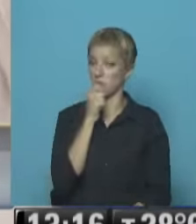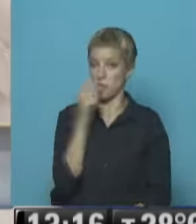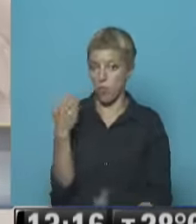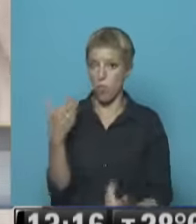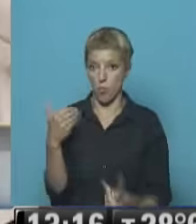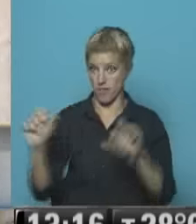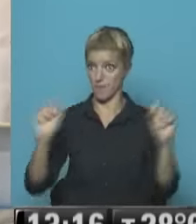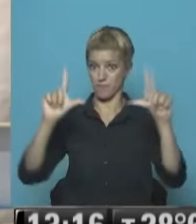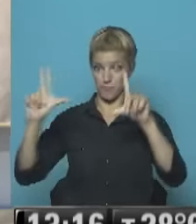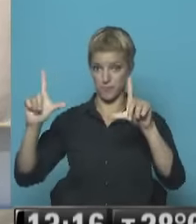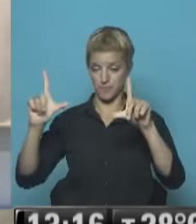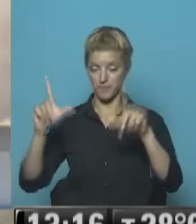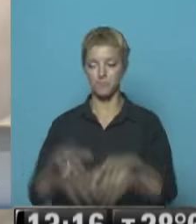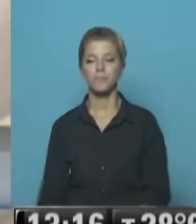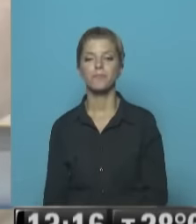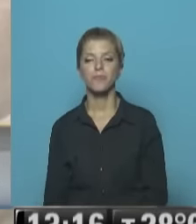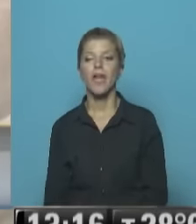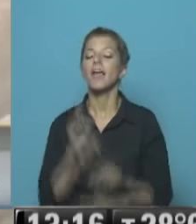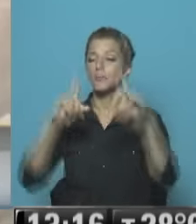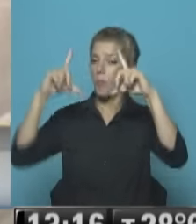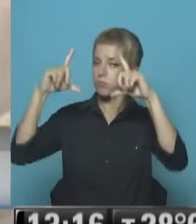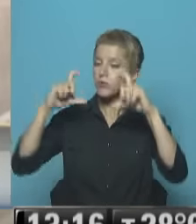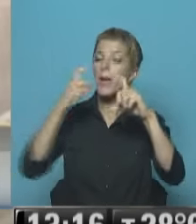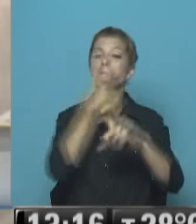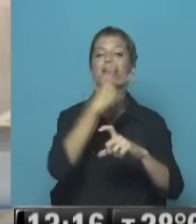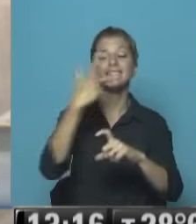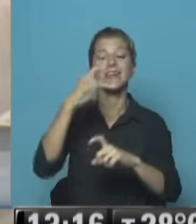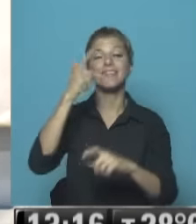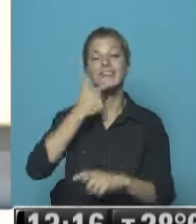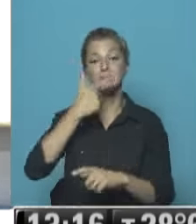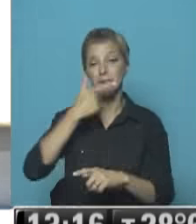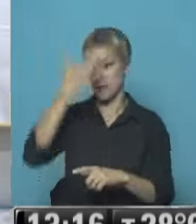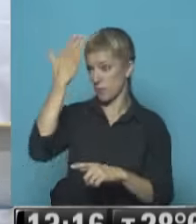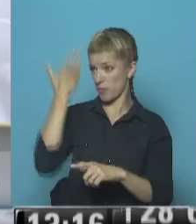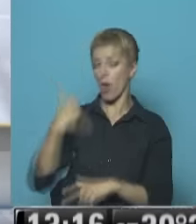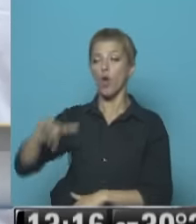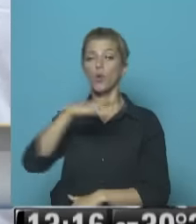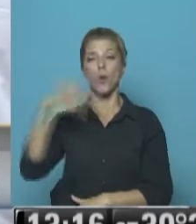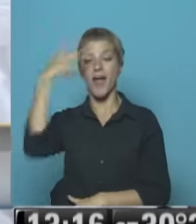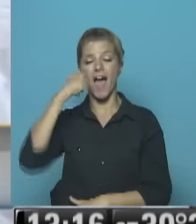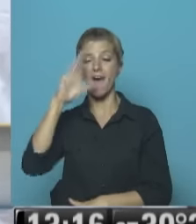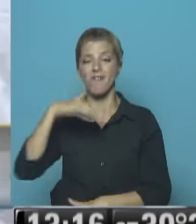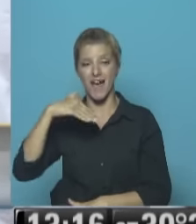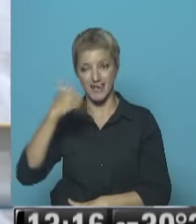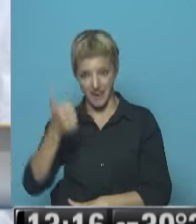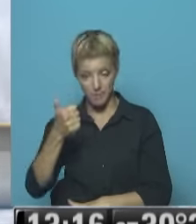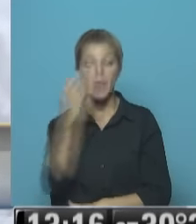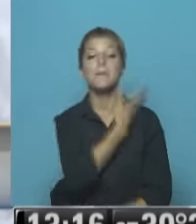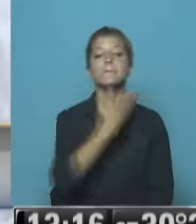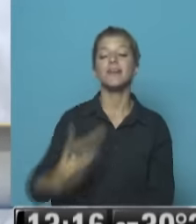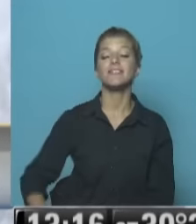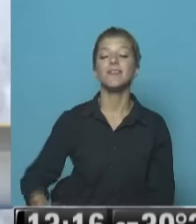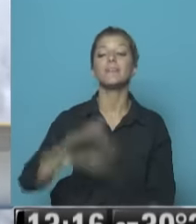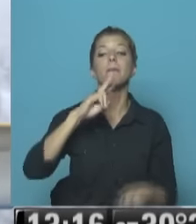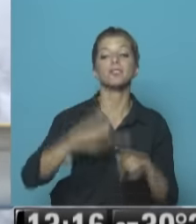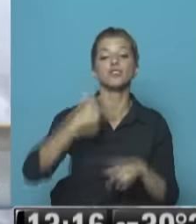ellas. La imagen fue tomada el 23 de septiembre último en La Habana. El presidente Juan Manuel Santos